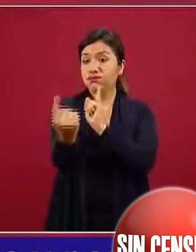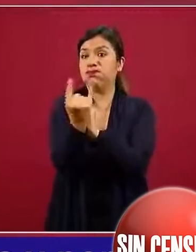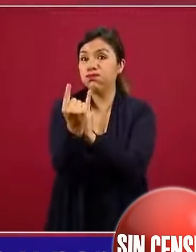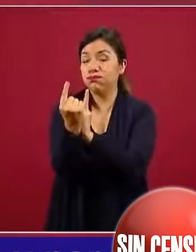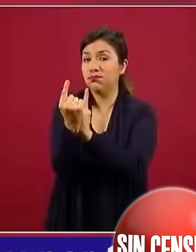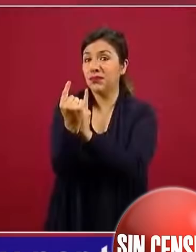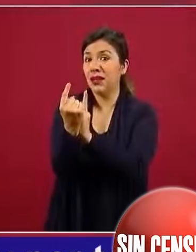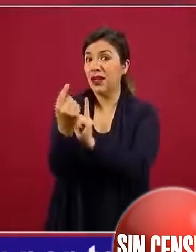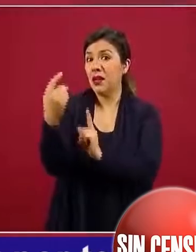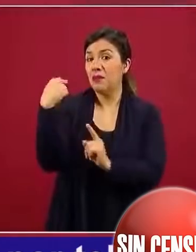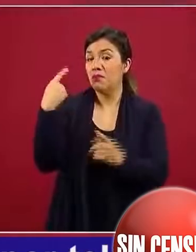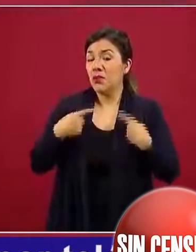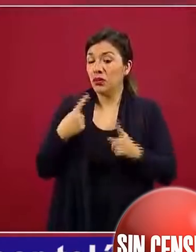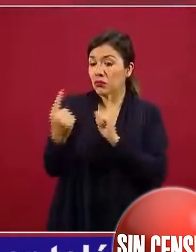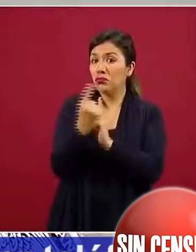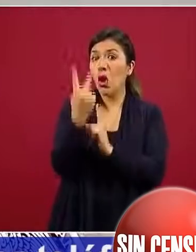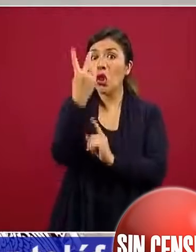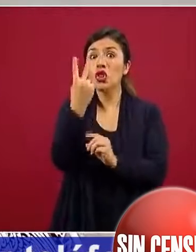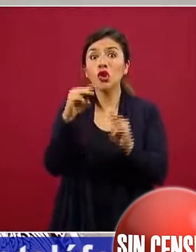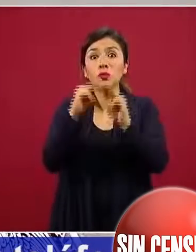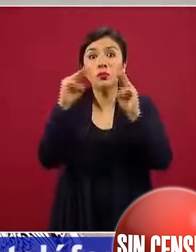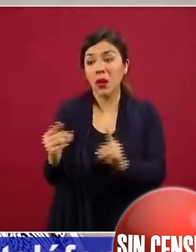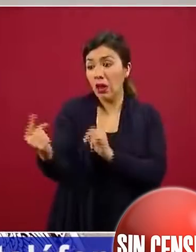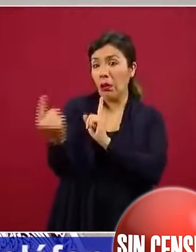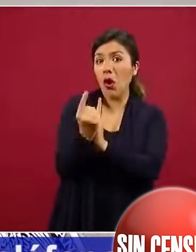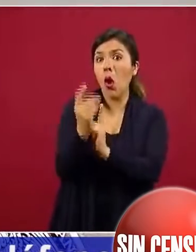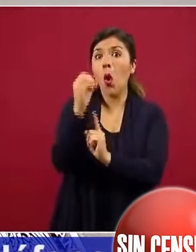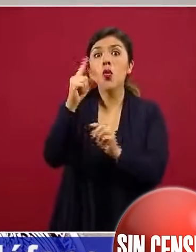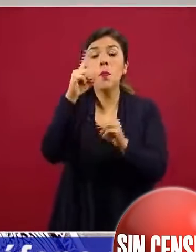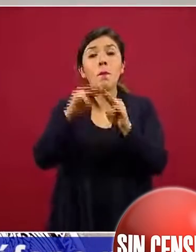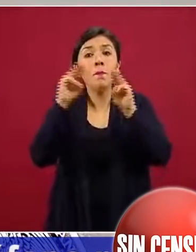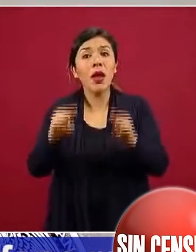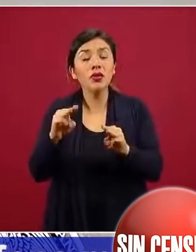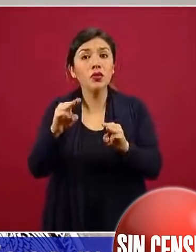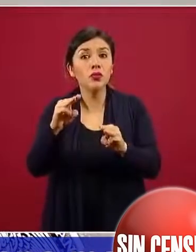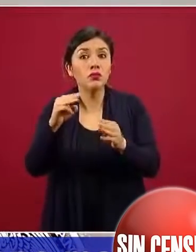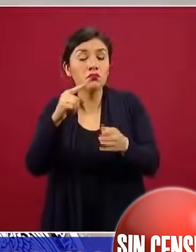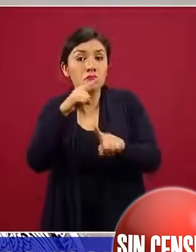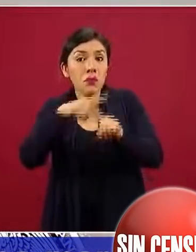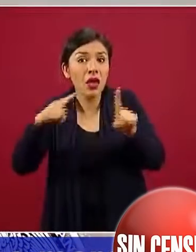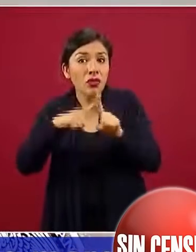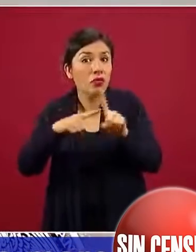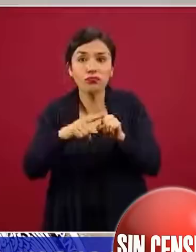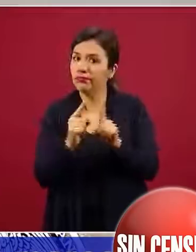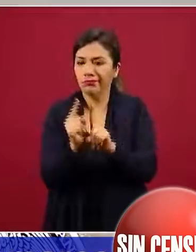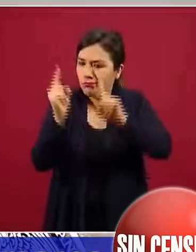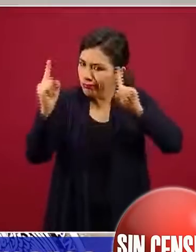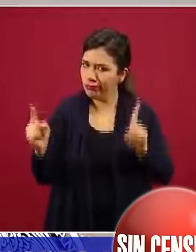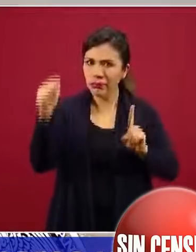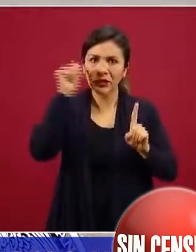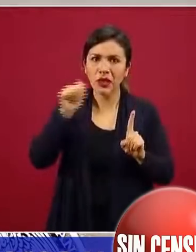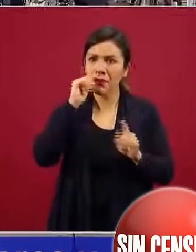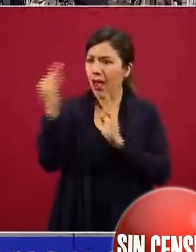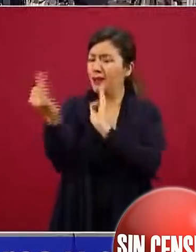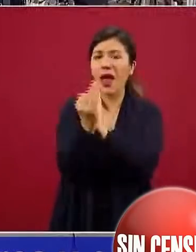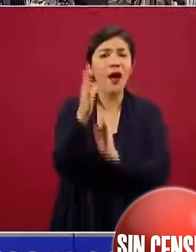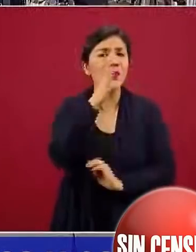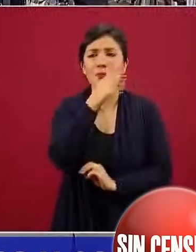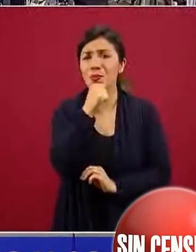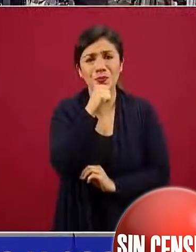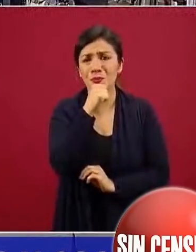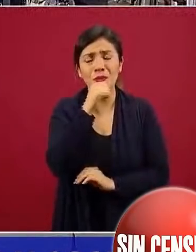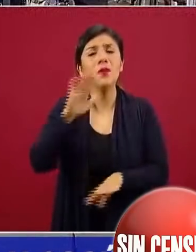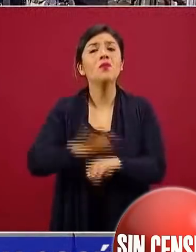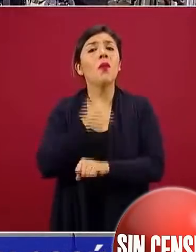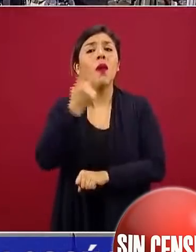una distancia menor de 2 metros o 1,5 metros máximo. No podemos estar tan cercanos porque